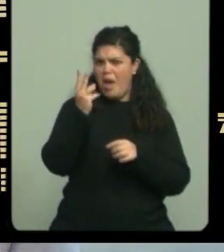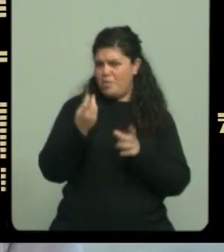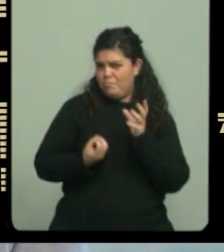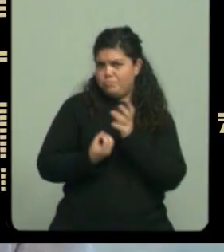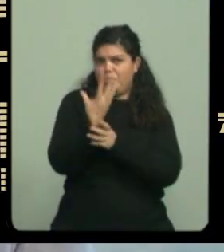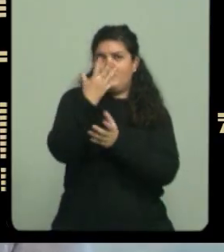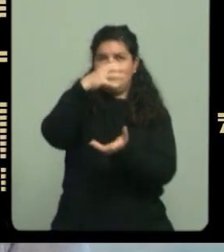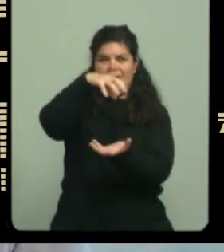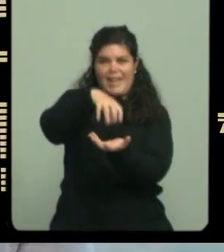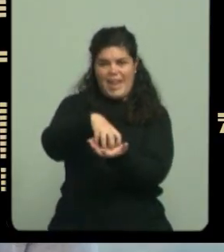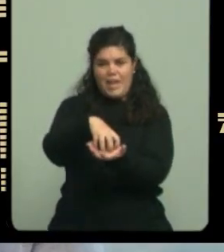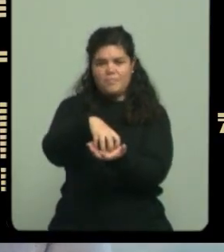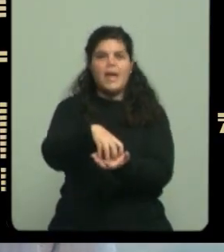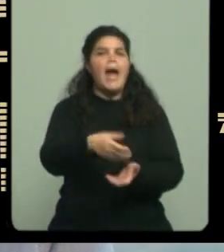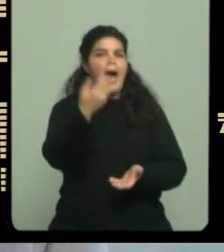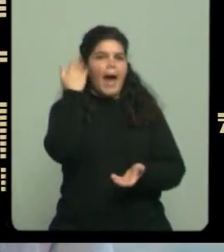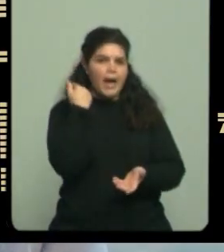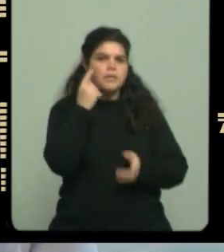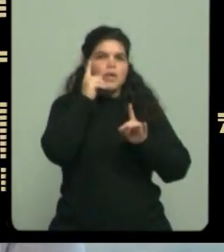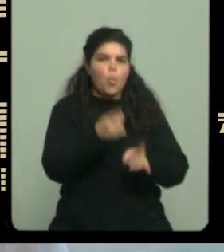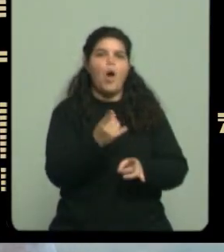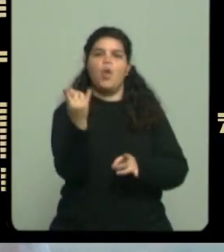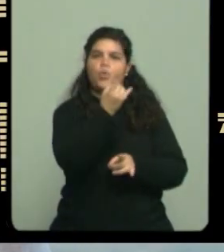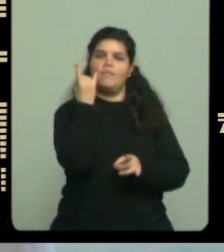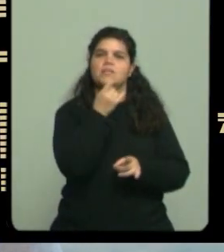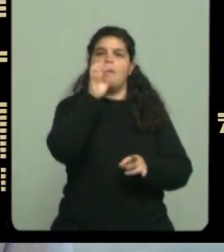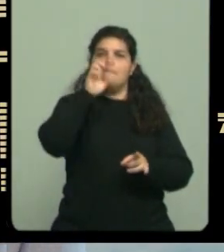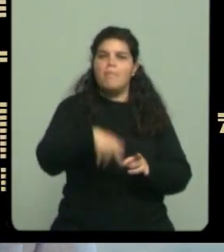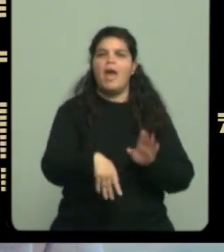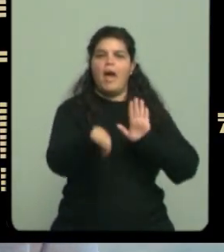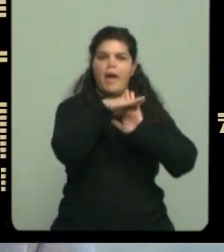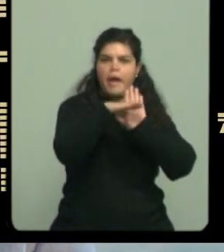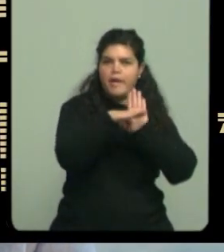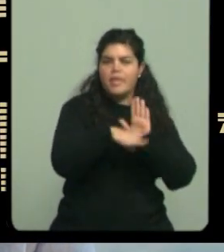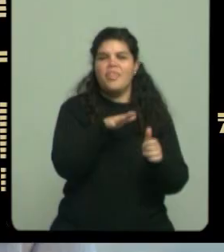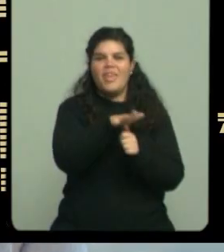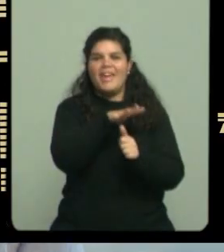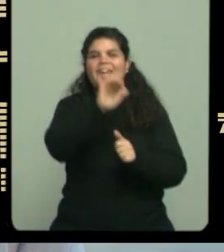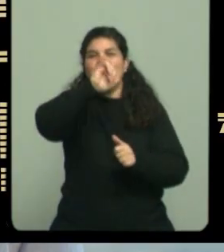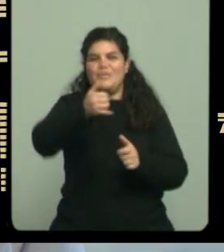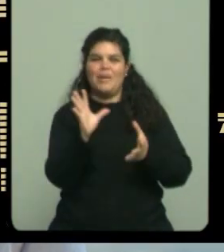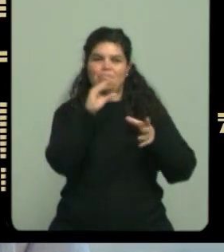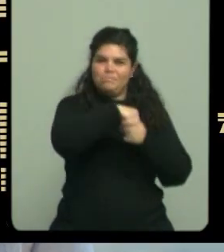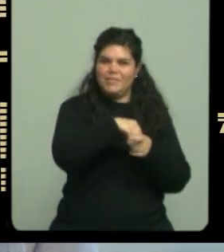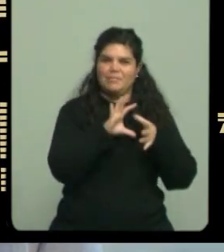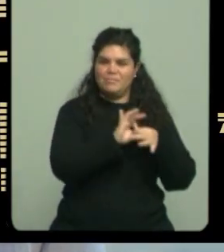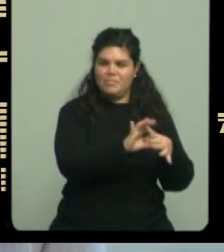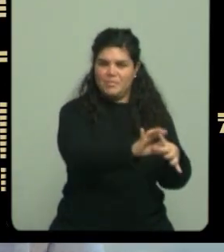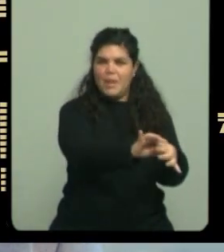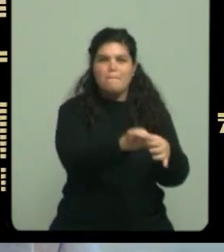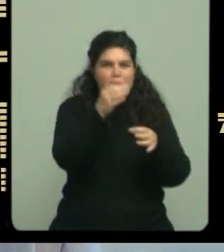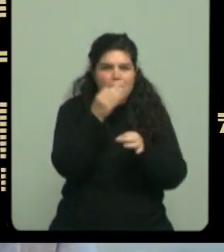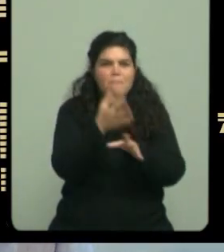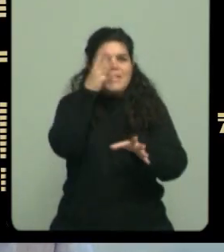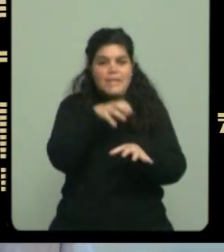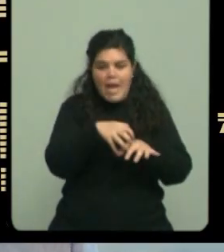años. Esto no quiere decir que desde la universidad no se trabajaban políticas de género, se vienen trabajando desde hace varios años, pero